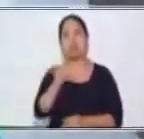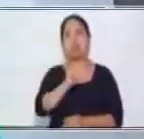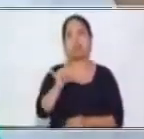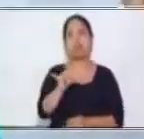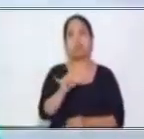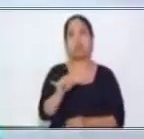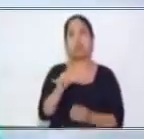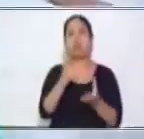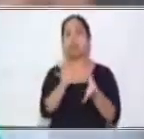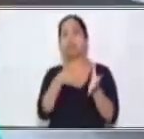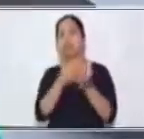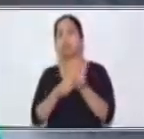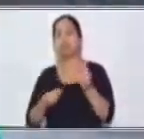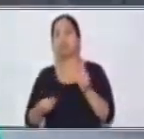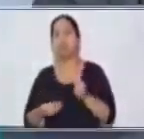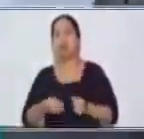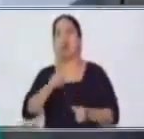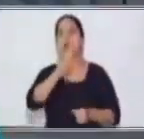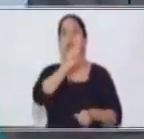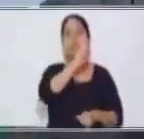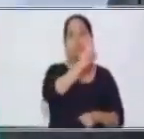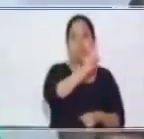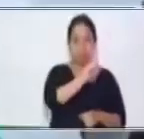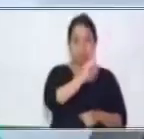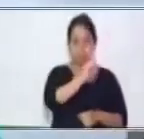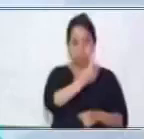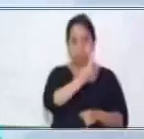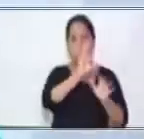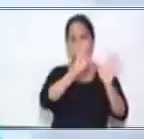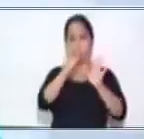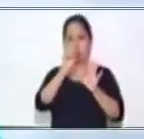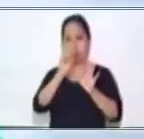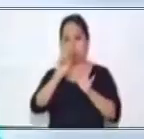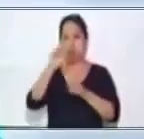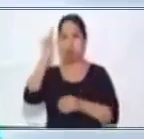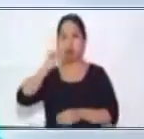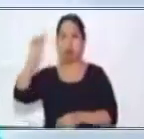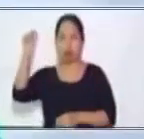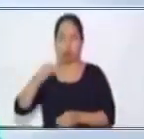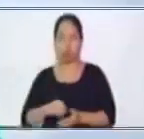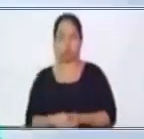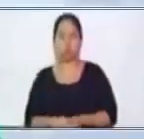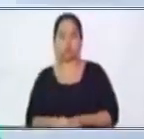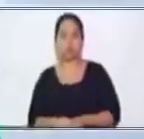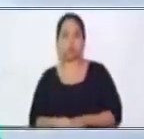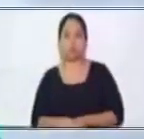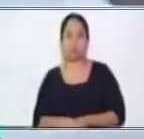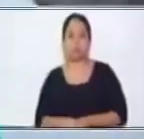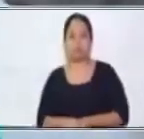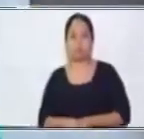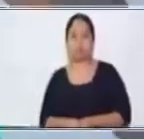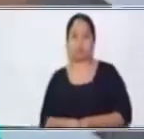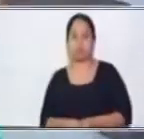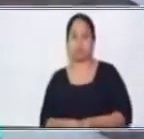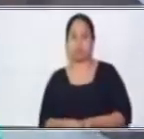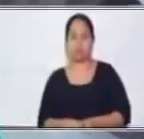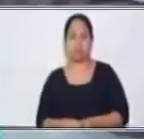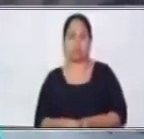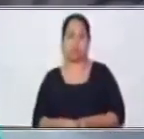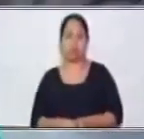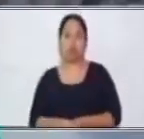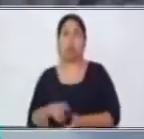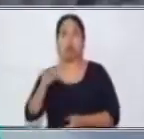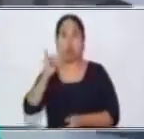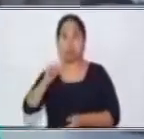a 180 grados. Un ángulo interno tiene 180 grados para trabajar. Ahora también